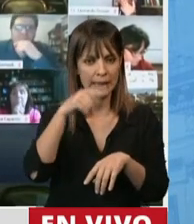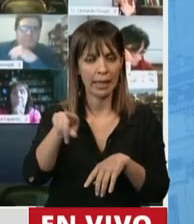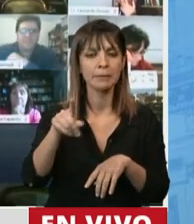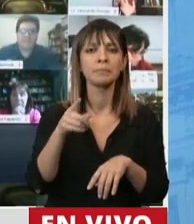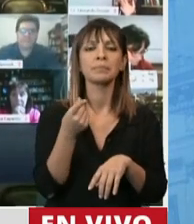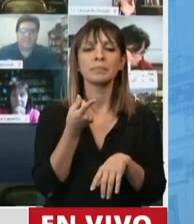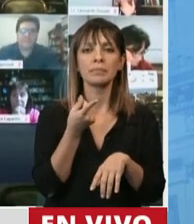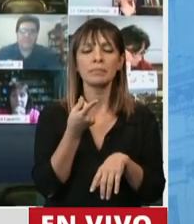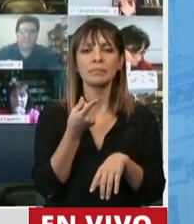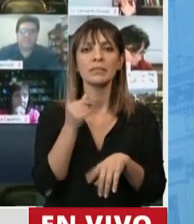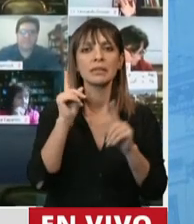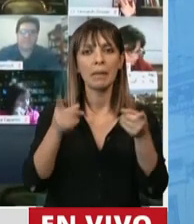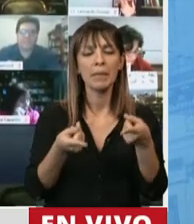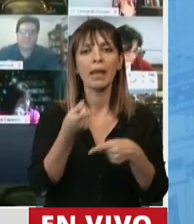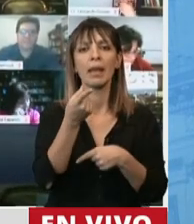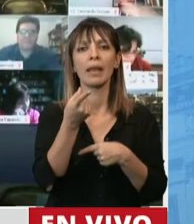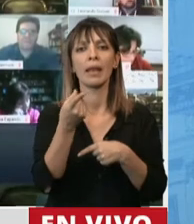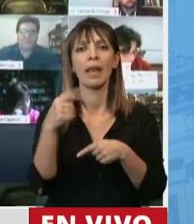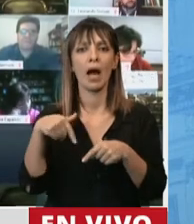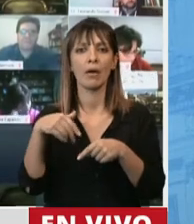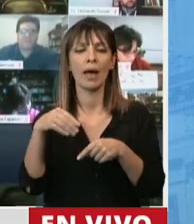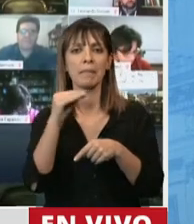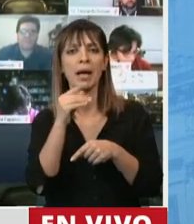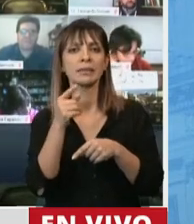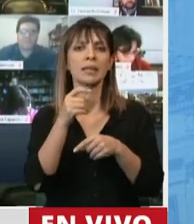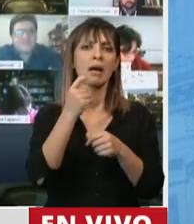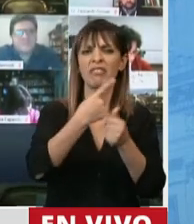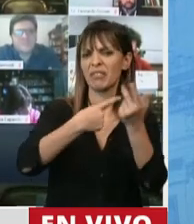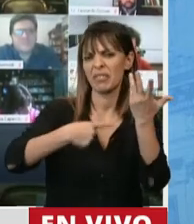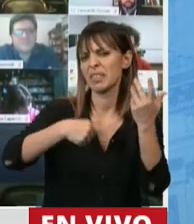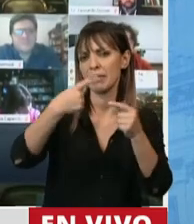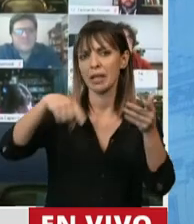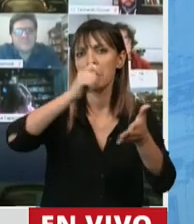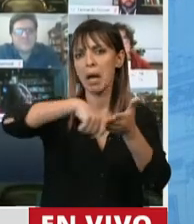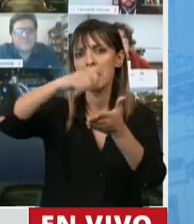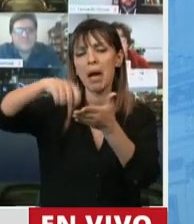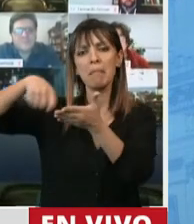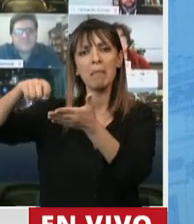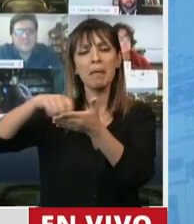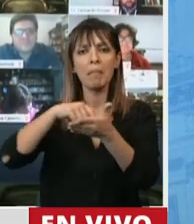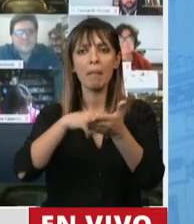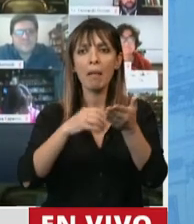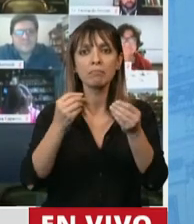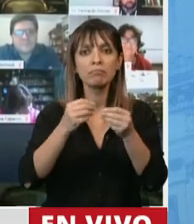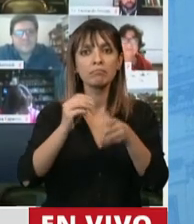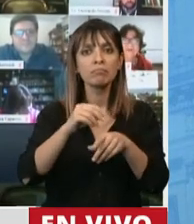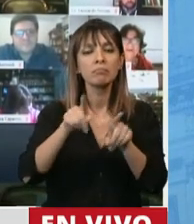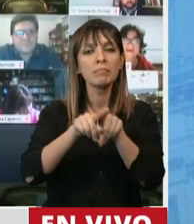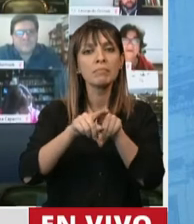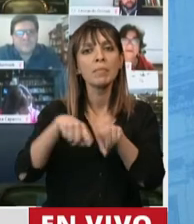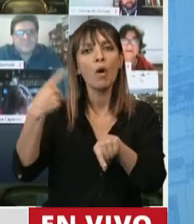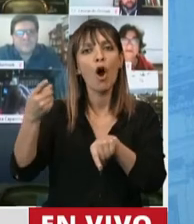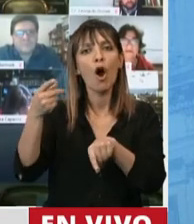de nuestro honorable Cámara, Sergio Mara, por Itondo, por Buca, por Camaño, y por tantos otros, se suma a otros